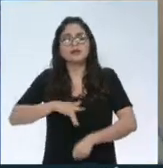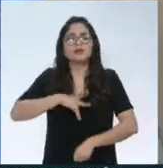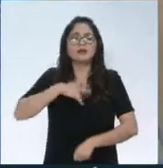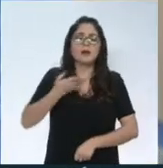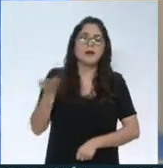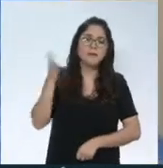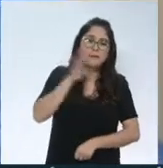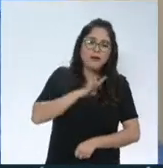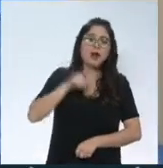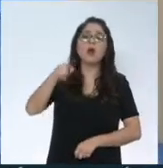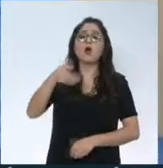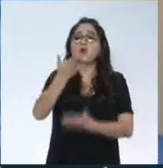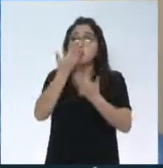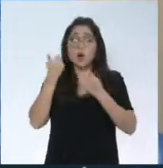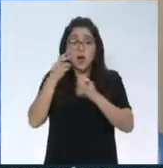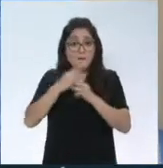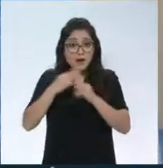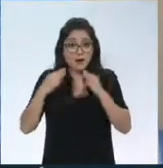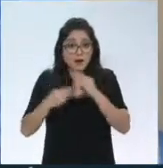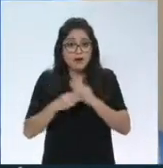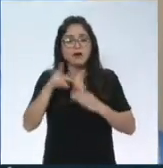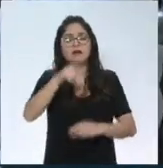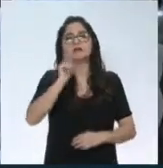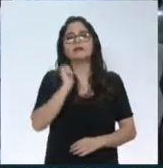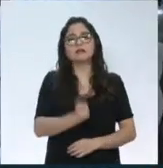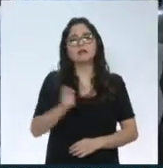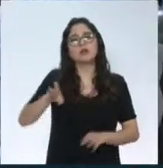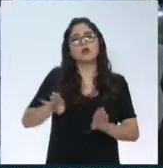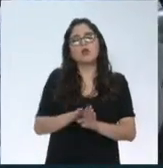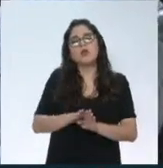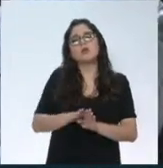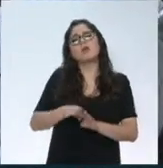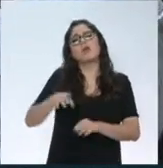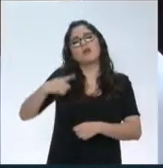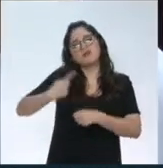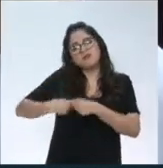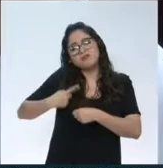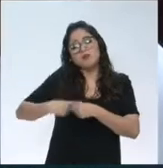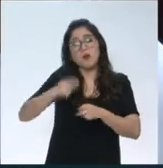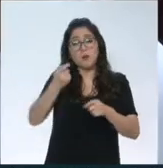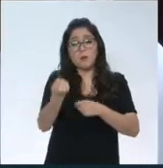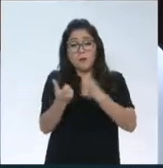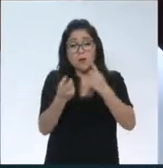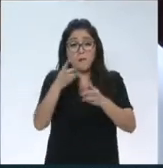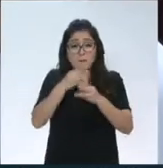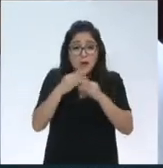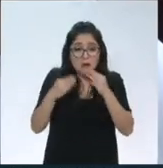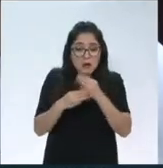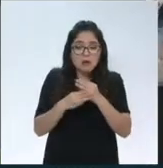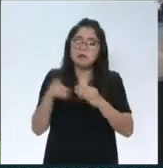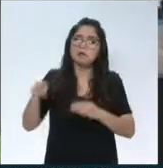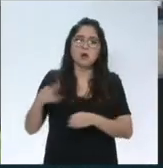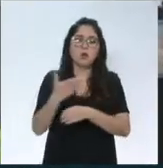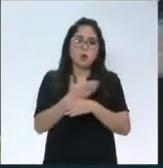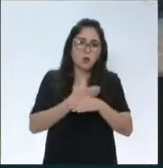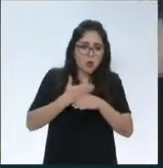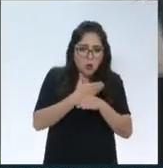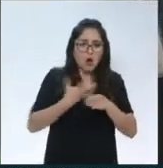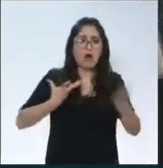material para salir adelante con los padecimientos que tienen. Con pocos instrumentos, ella ha logrado